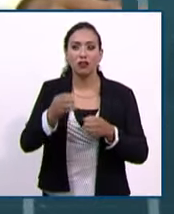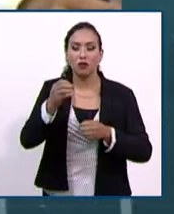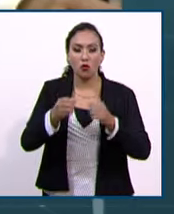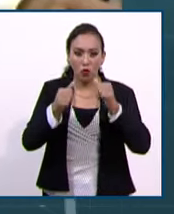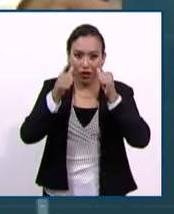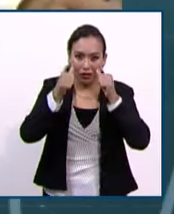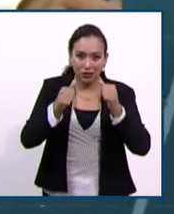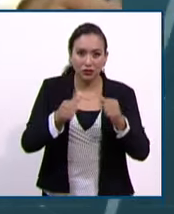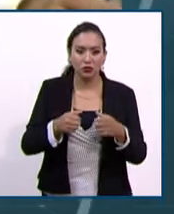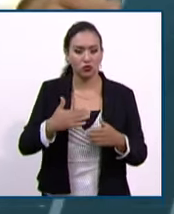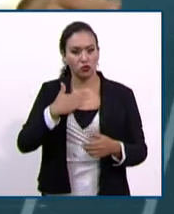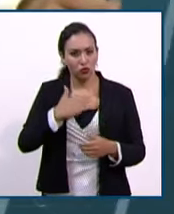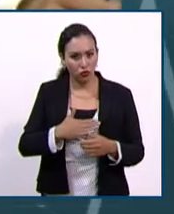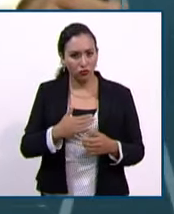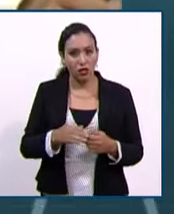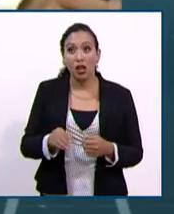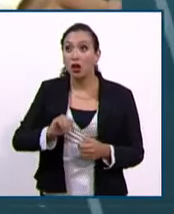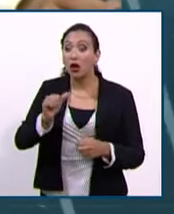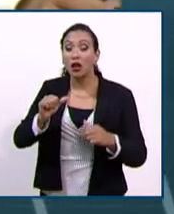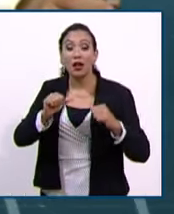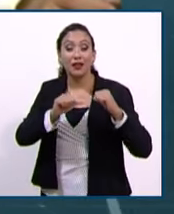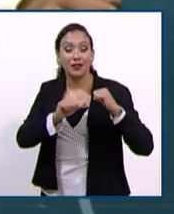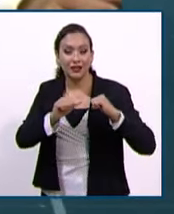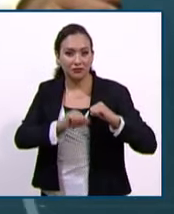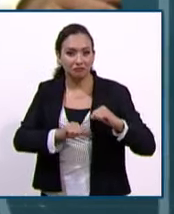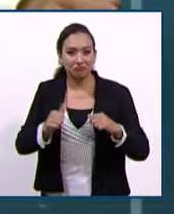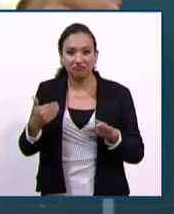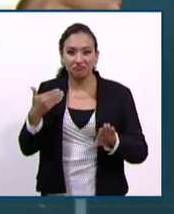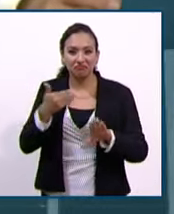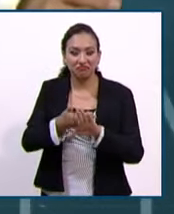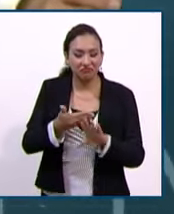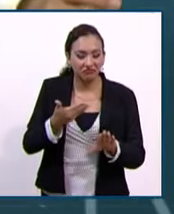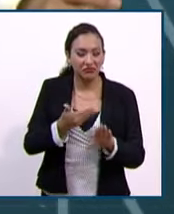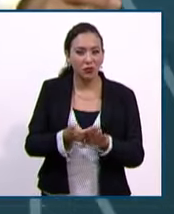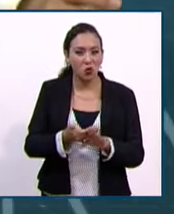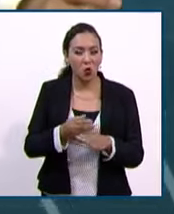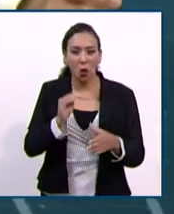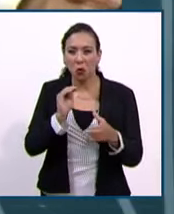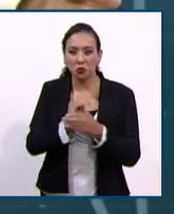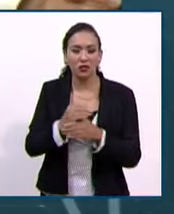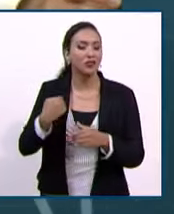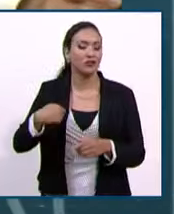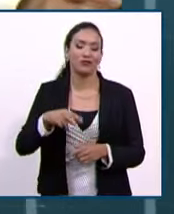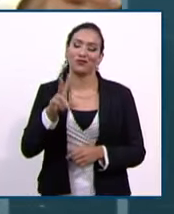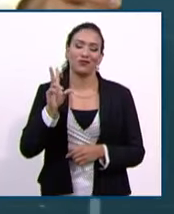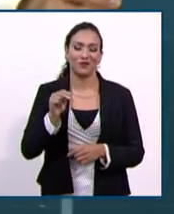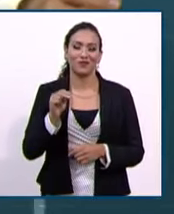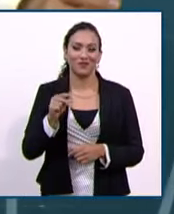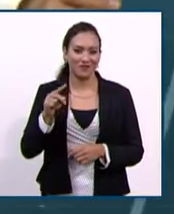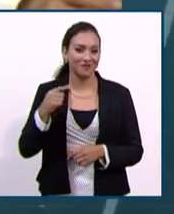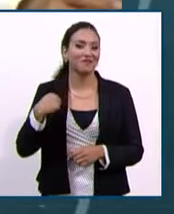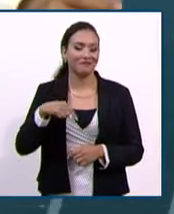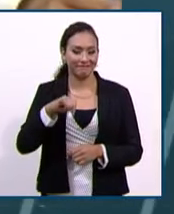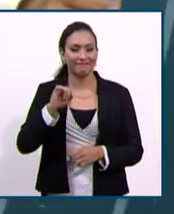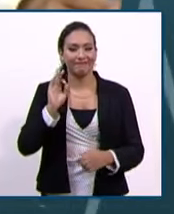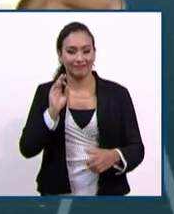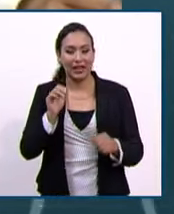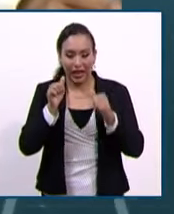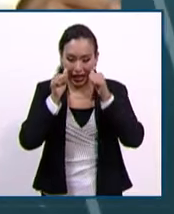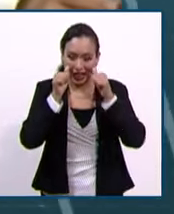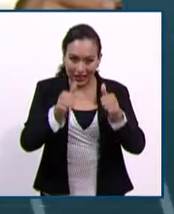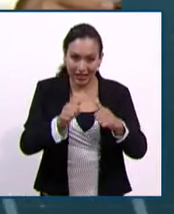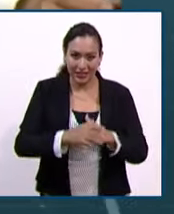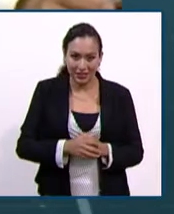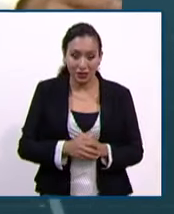no reciben de otras autoridades. No somos indiferentes ante esas manifestaciones